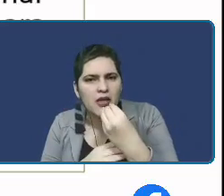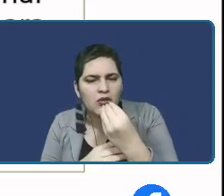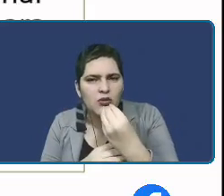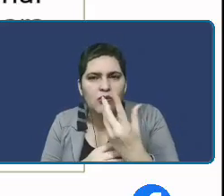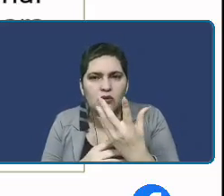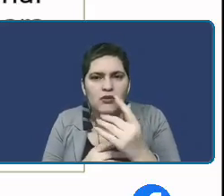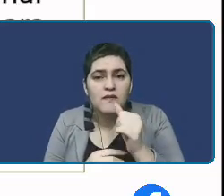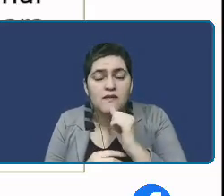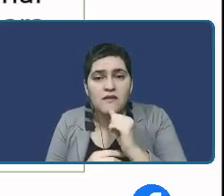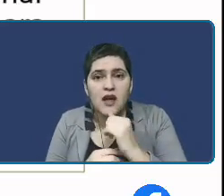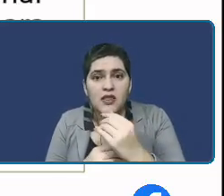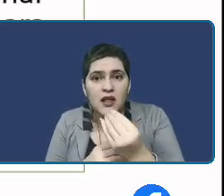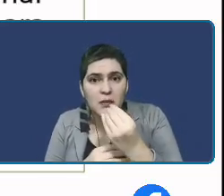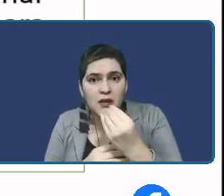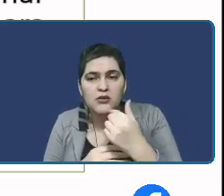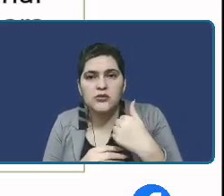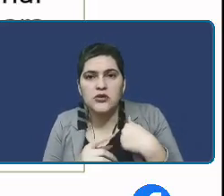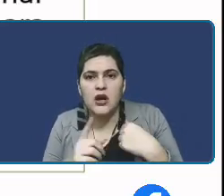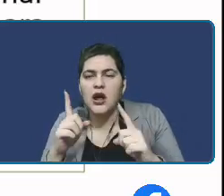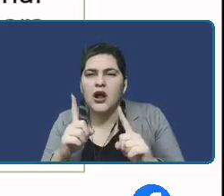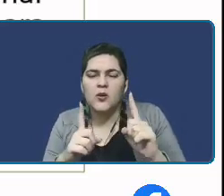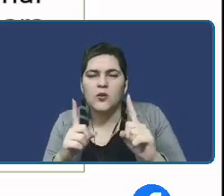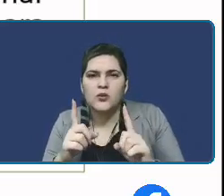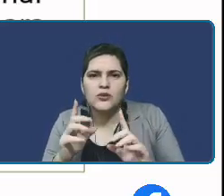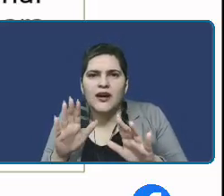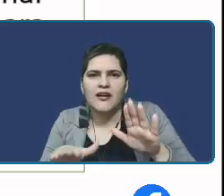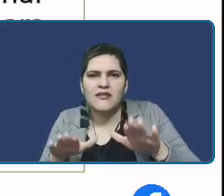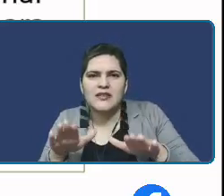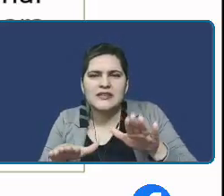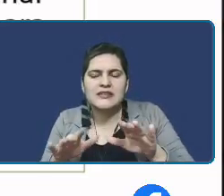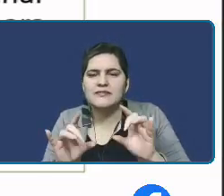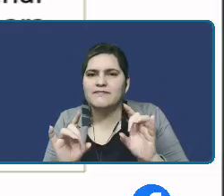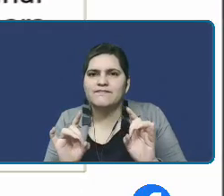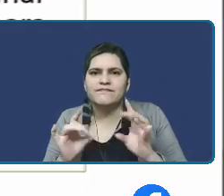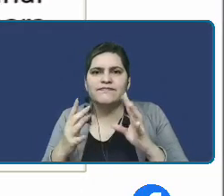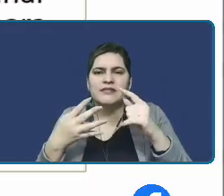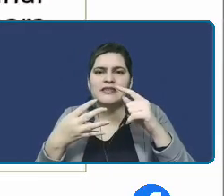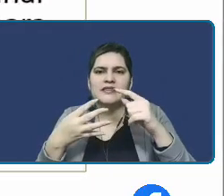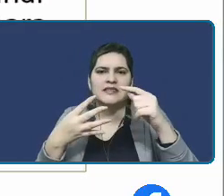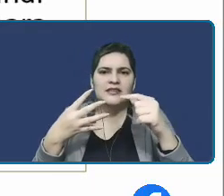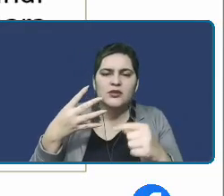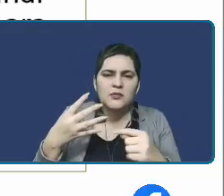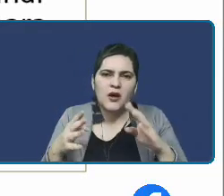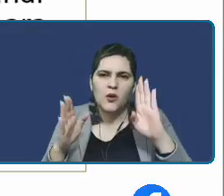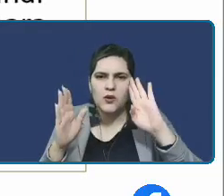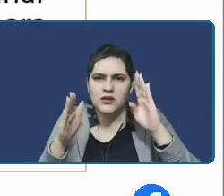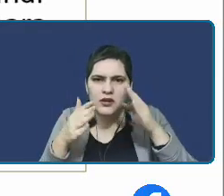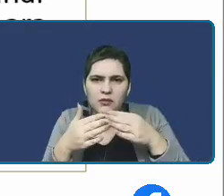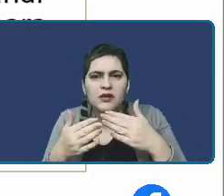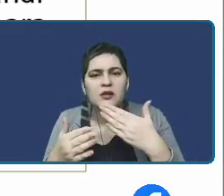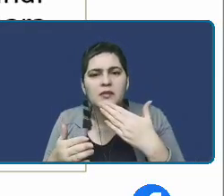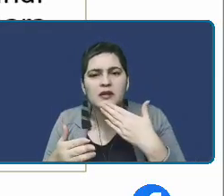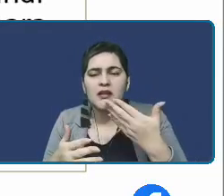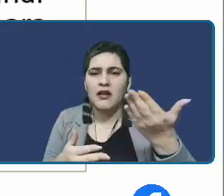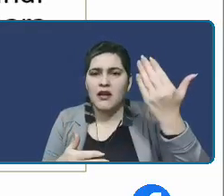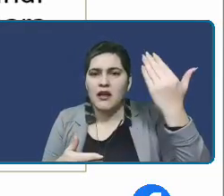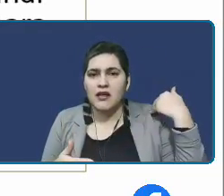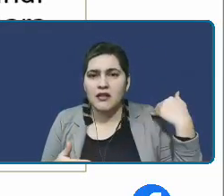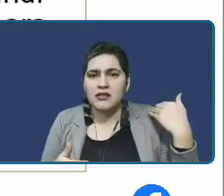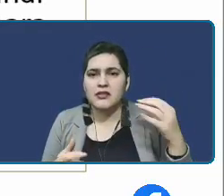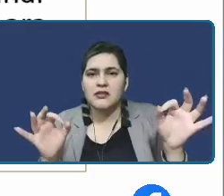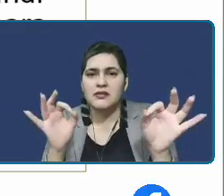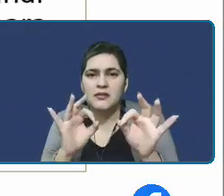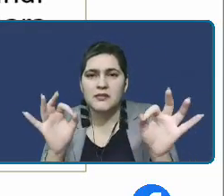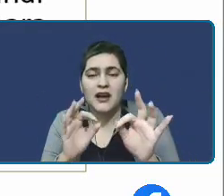de los síntomas que se presentan en autismo, ¿no es cierto? Y se ha planteado desde hace mucho tiempo que si esta relación